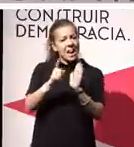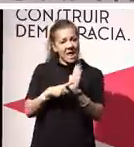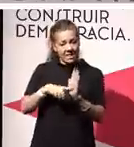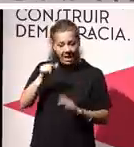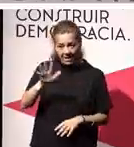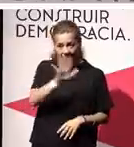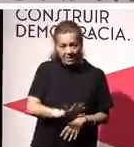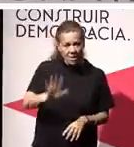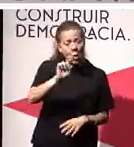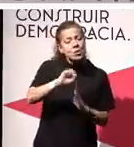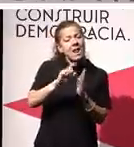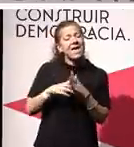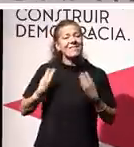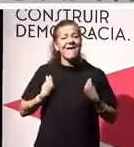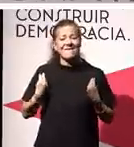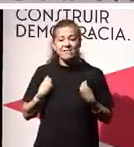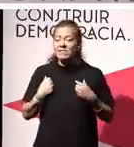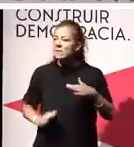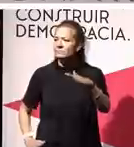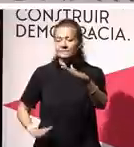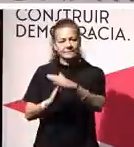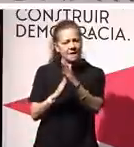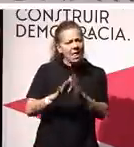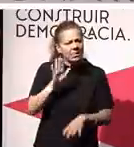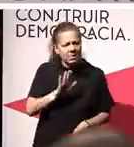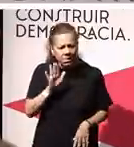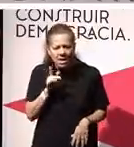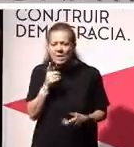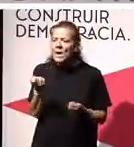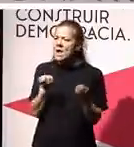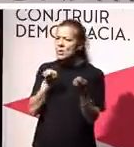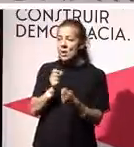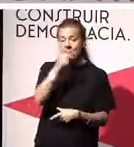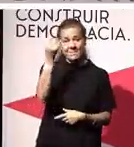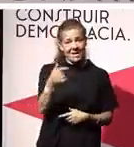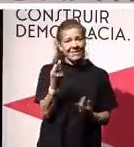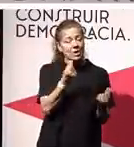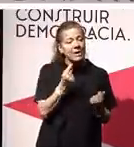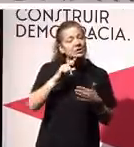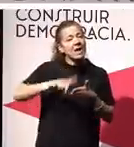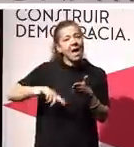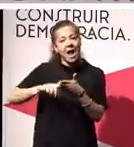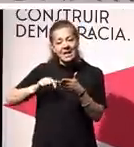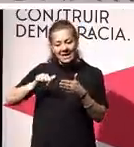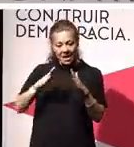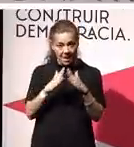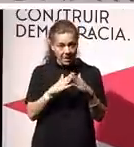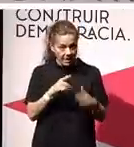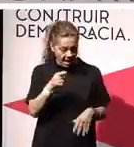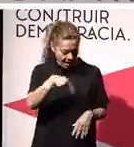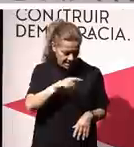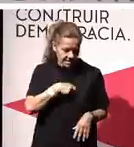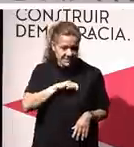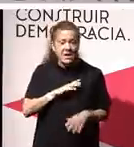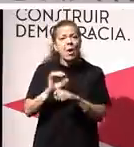en nuestro país, una ley de vivienda que va a poner freno a la especulación, que va a regular por primera vez los precios del alquiler en nuestro país, que va a